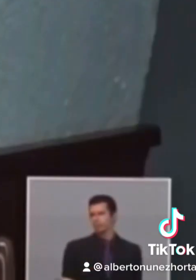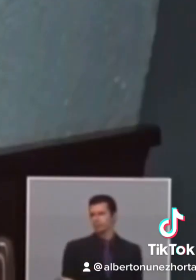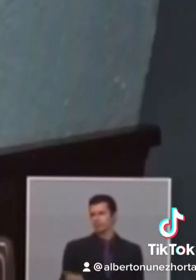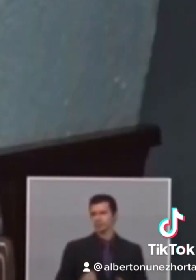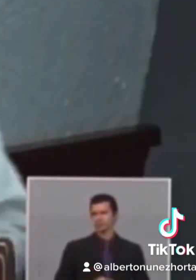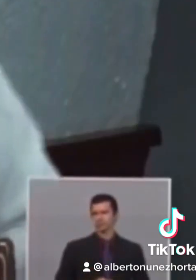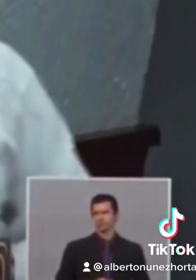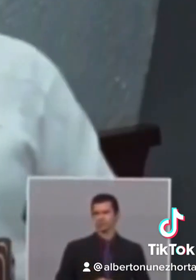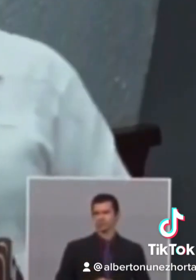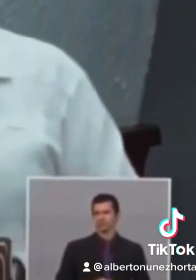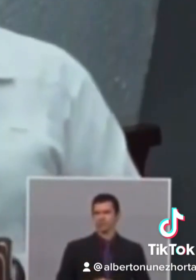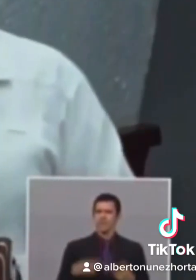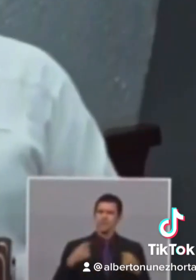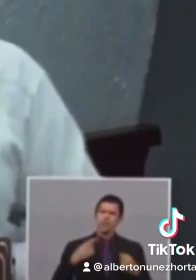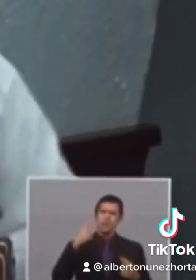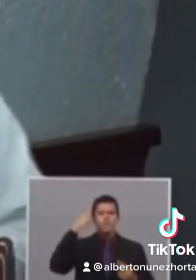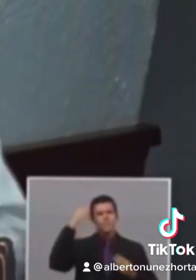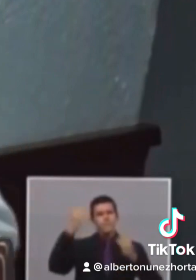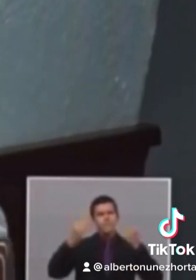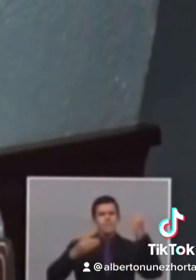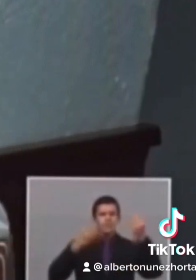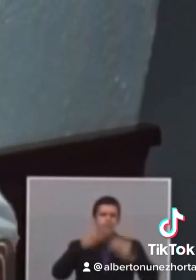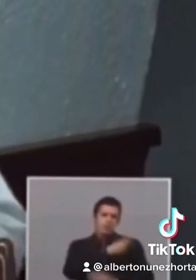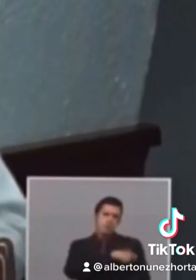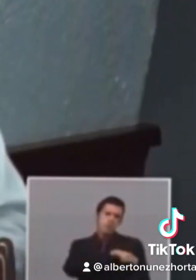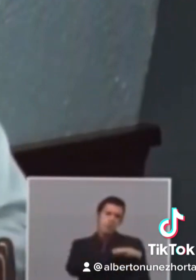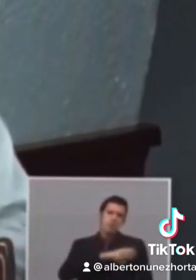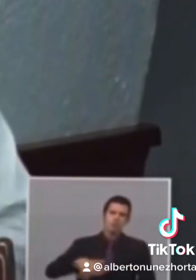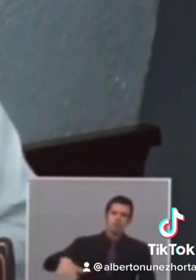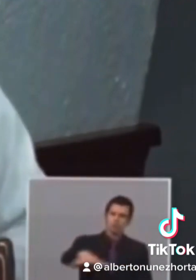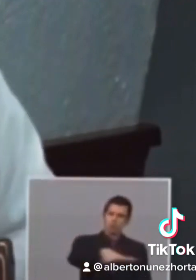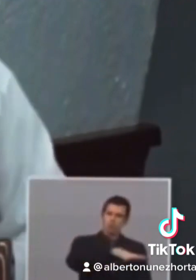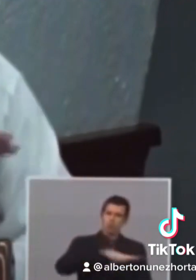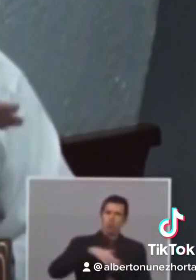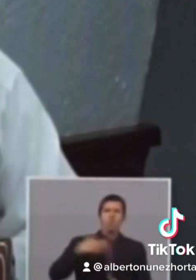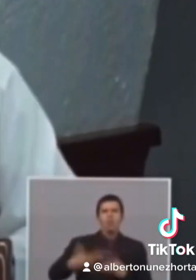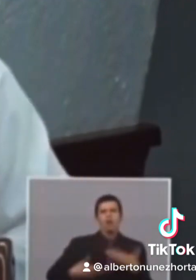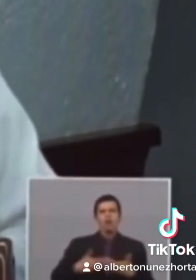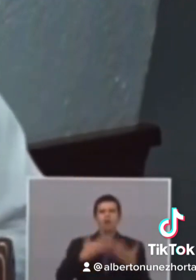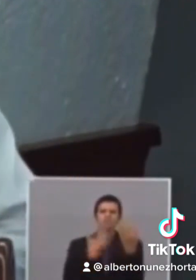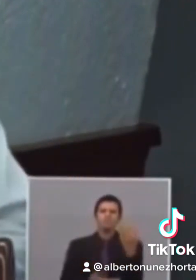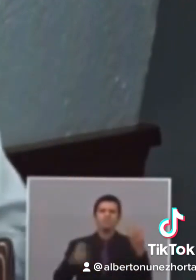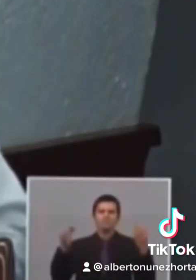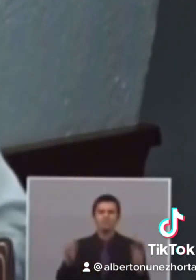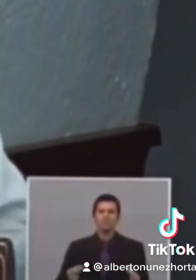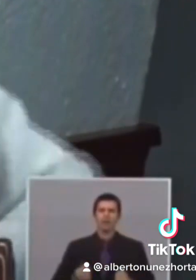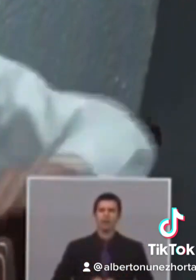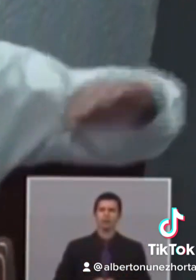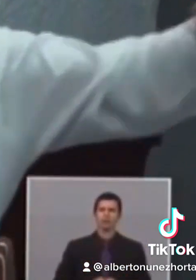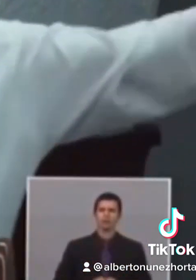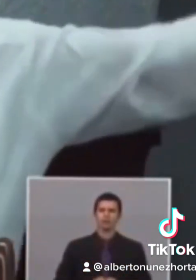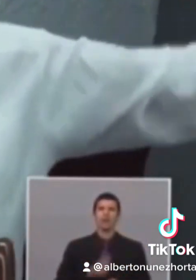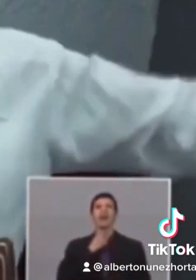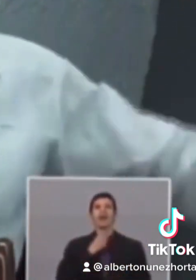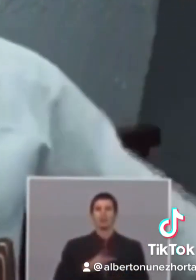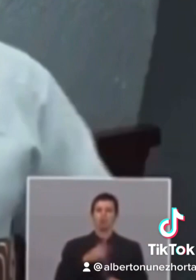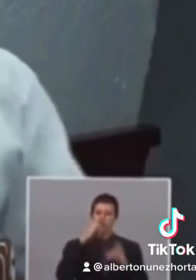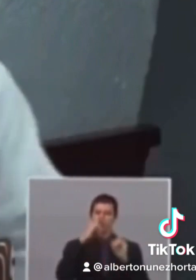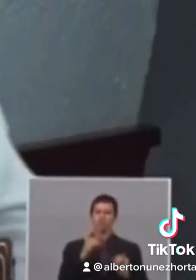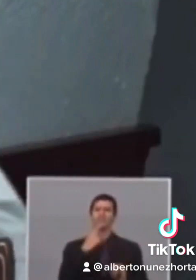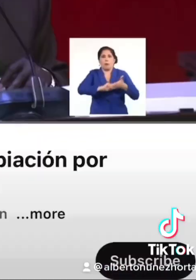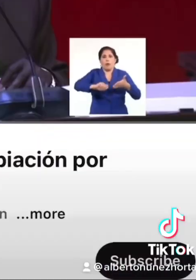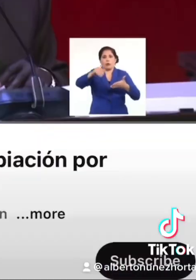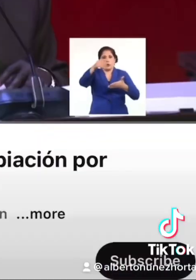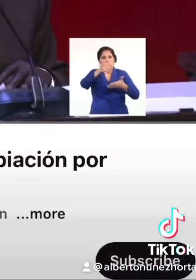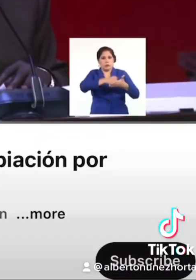maldad? Y es de las cosas que tenemos que saber explicar bien. Que han dicho que vamos a cerrar las tiendas en CDC y que le van a quedar nada más que tiendas en